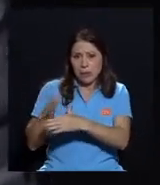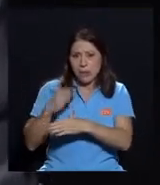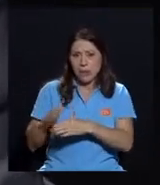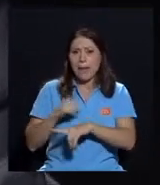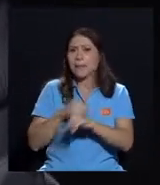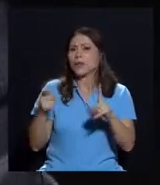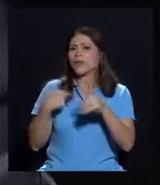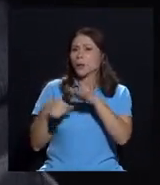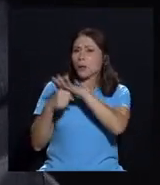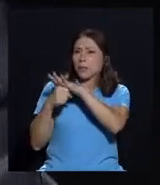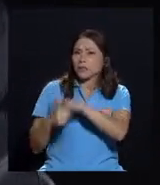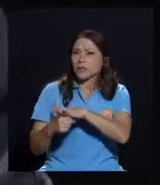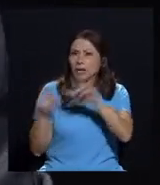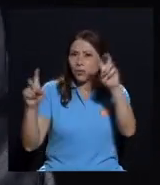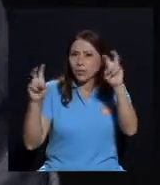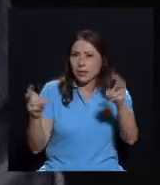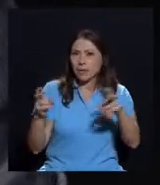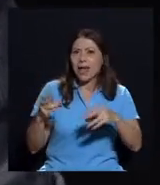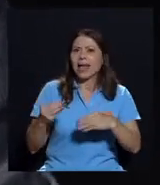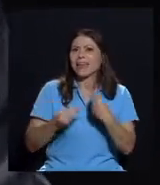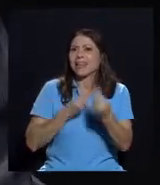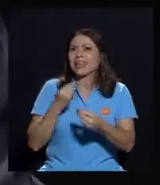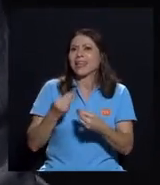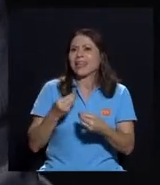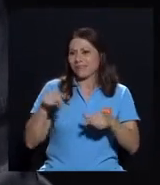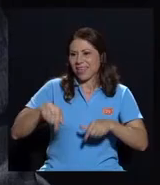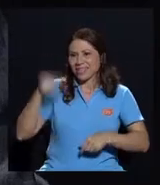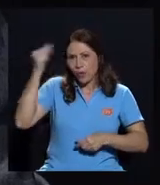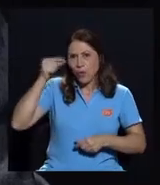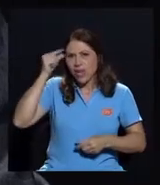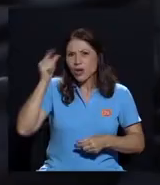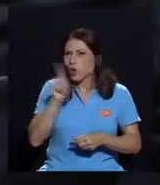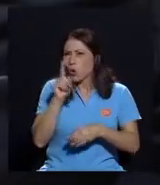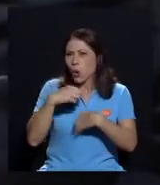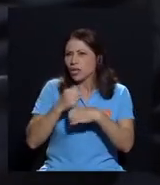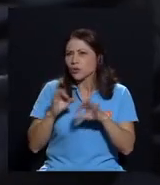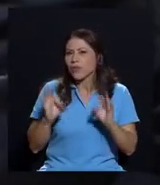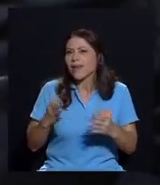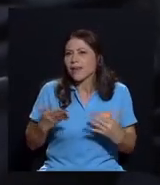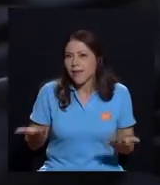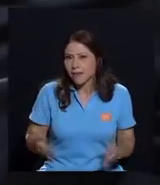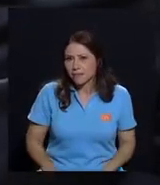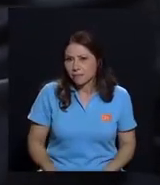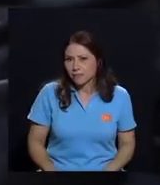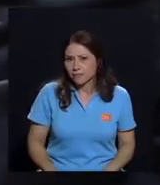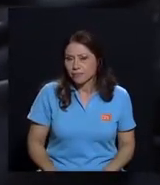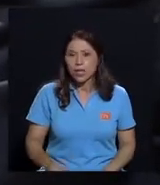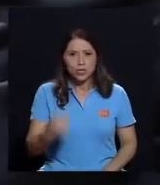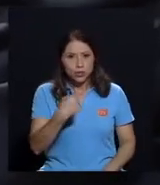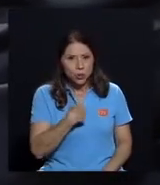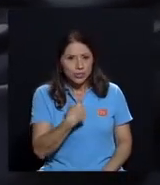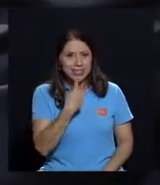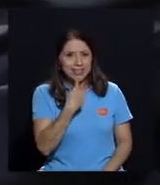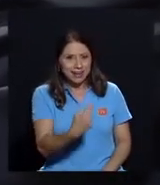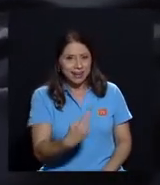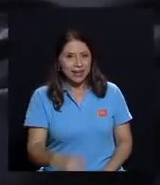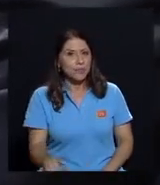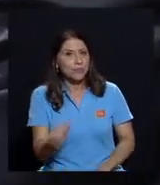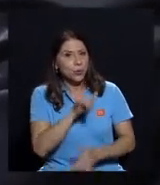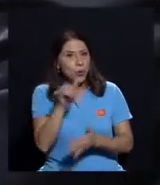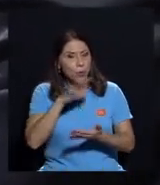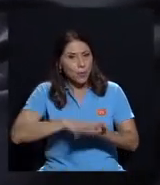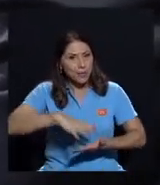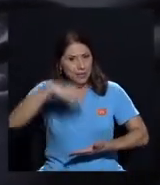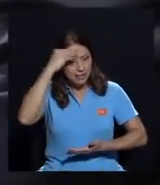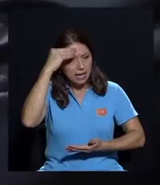un punto que le dijo que que no hizo bien este gobierno en esas materias yo señalaría como aprendizaje en